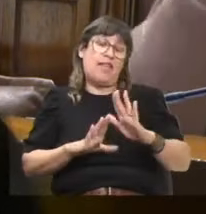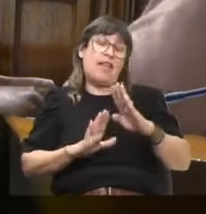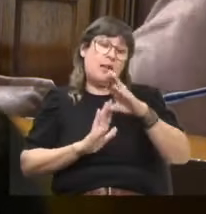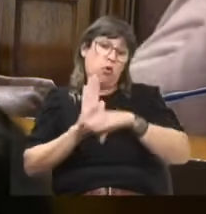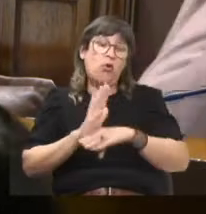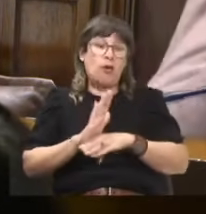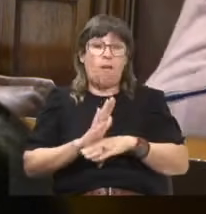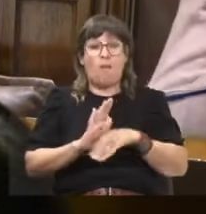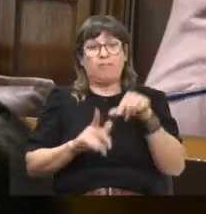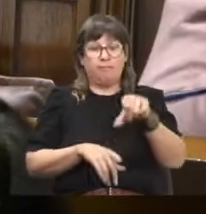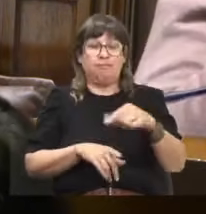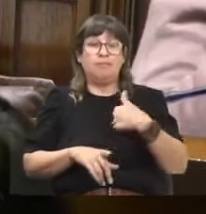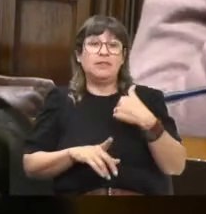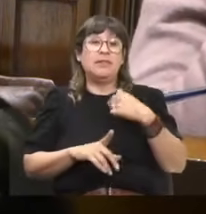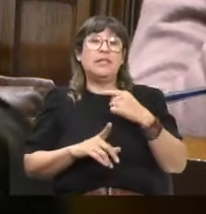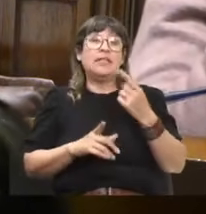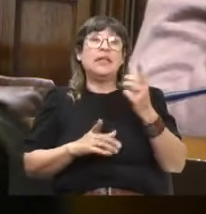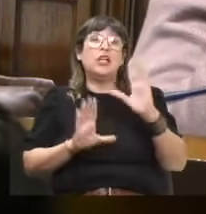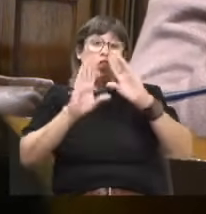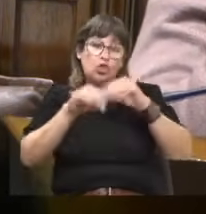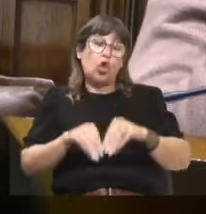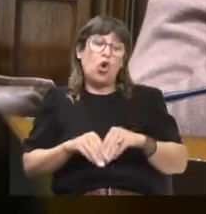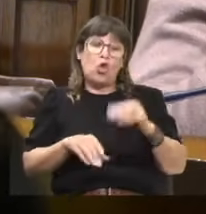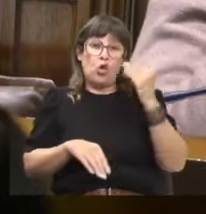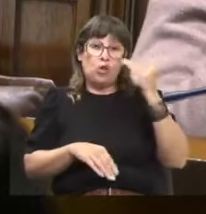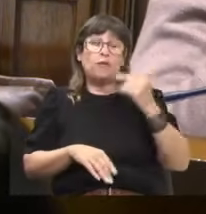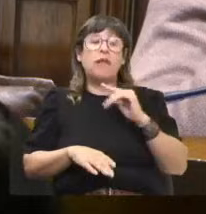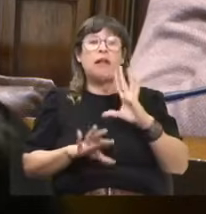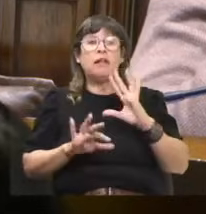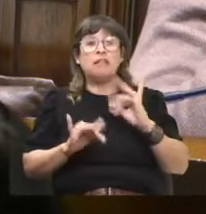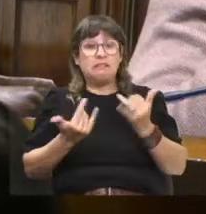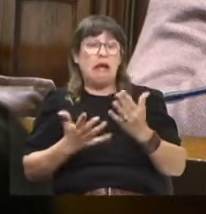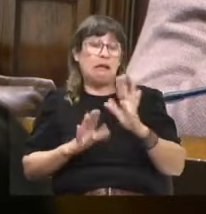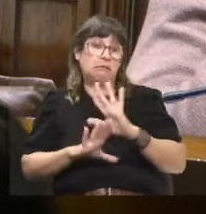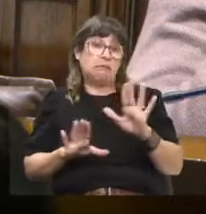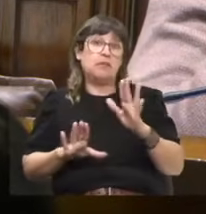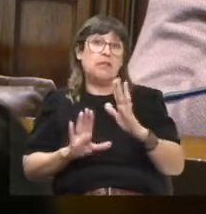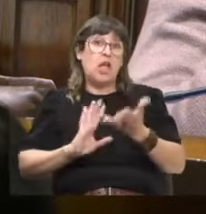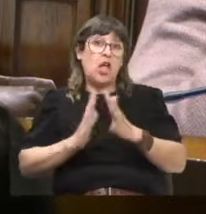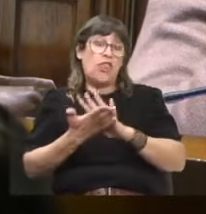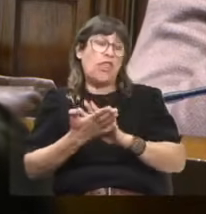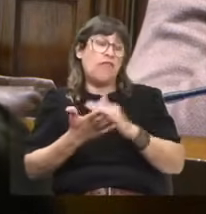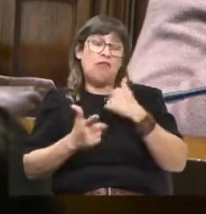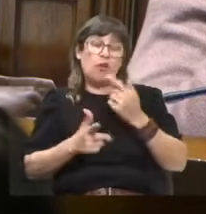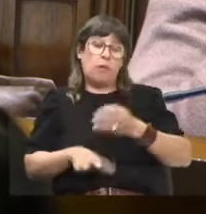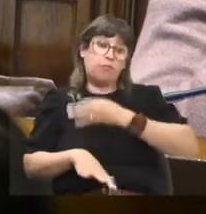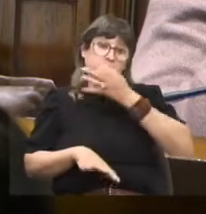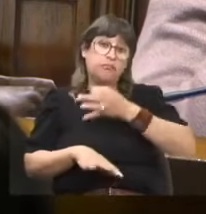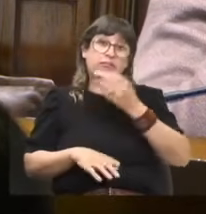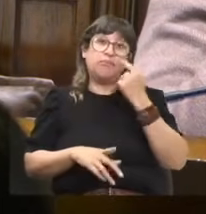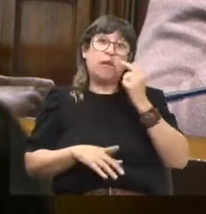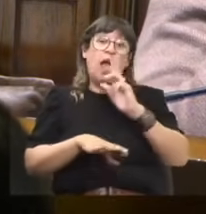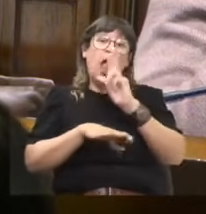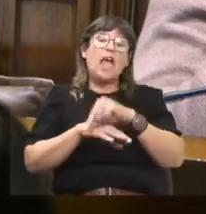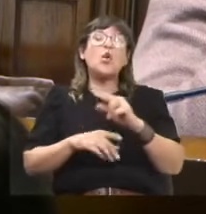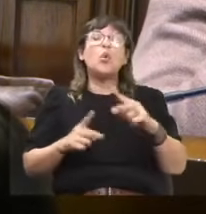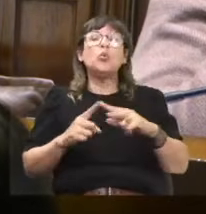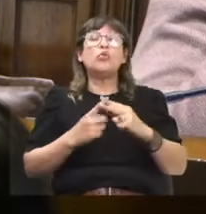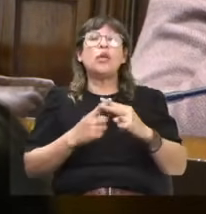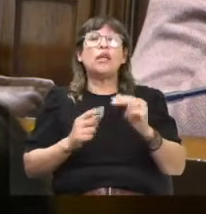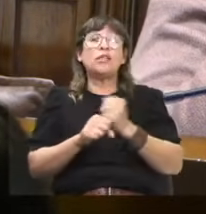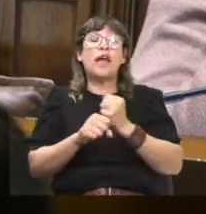hecho, todos los docentes han incorporado de forma exponencial el uso de herramientas de